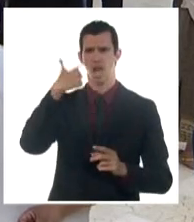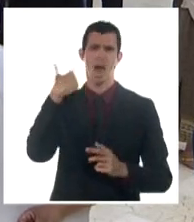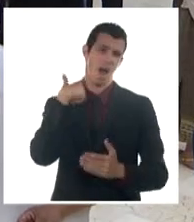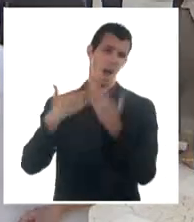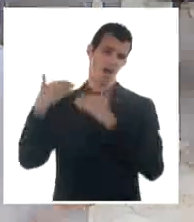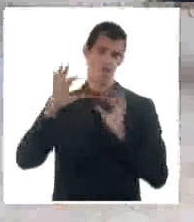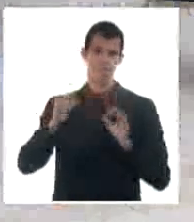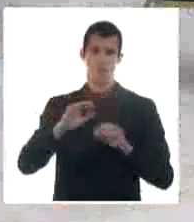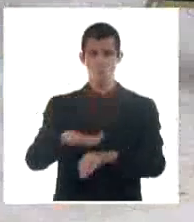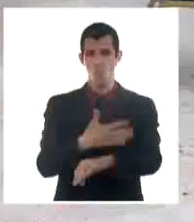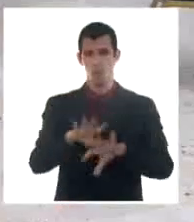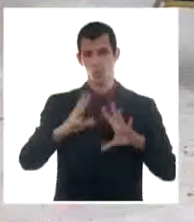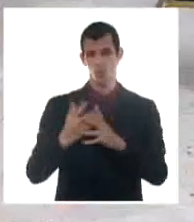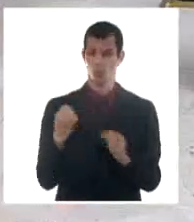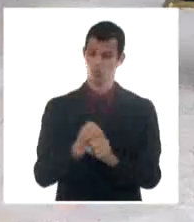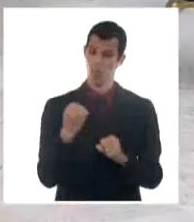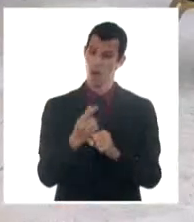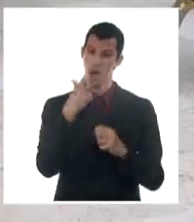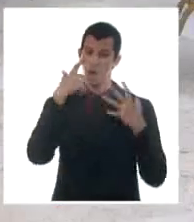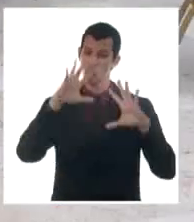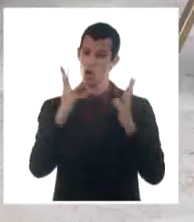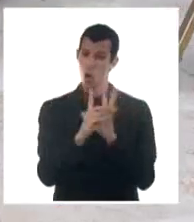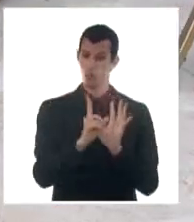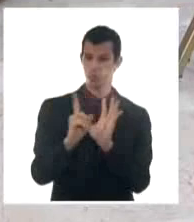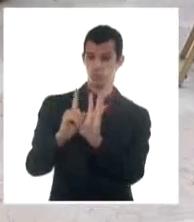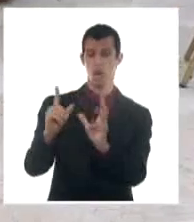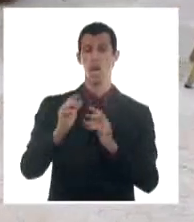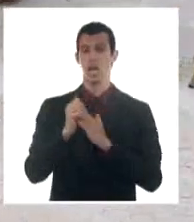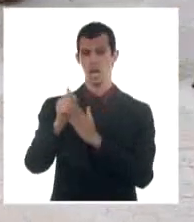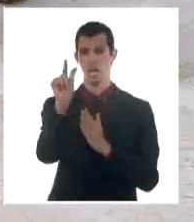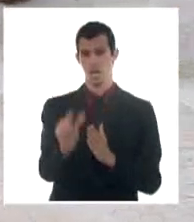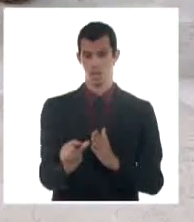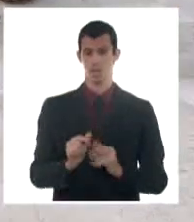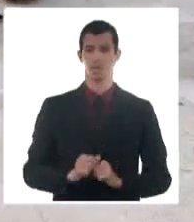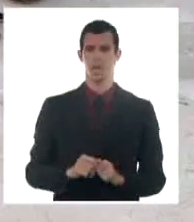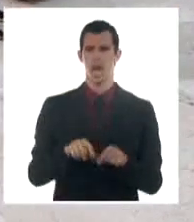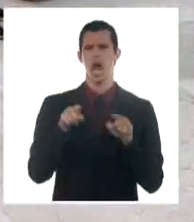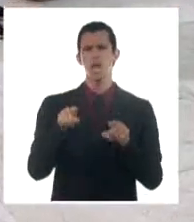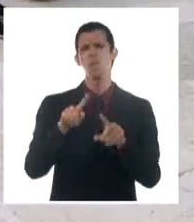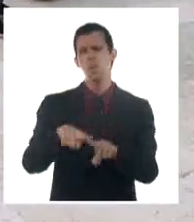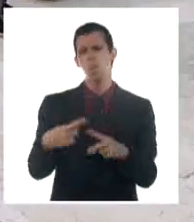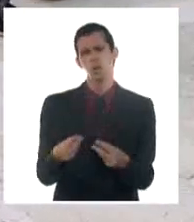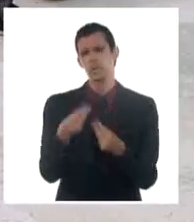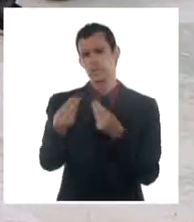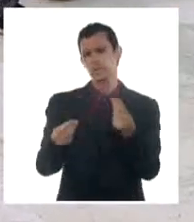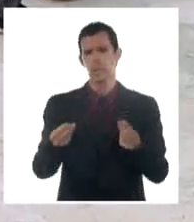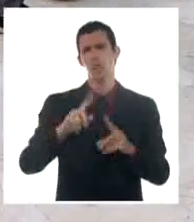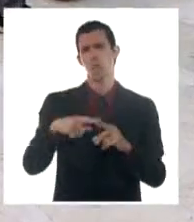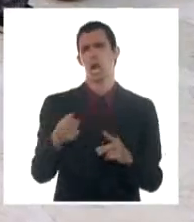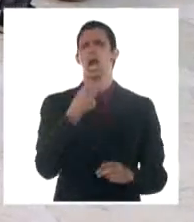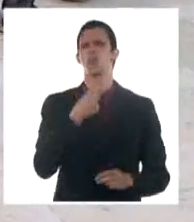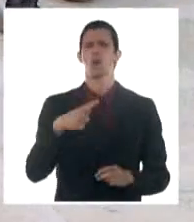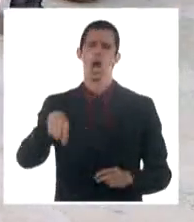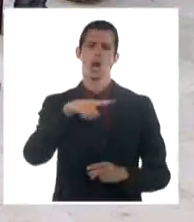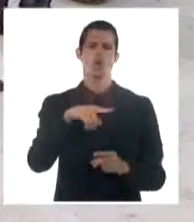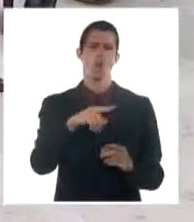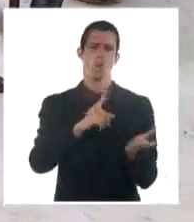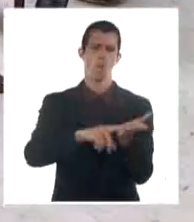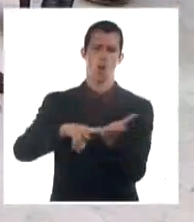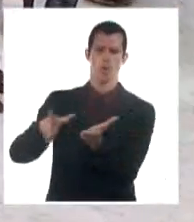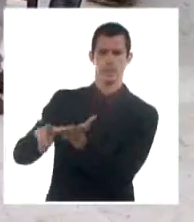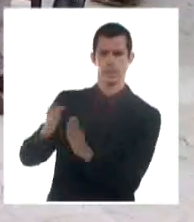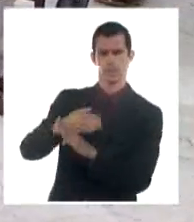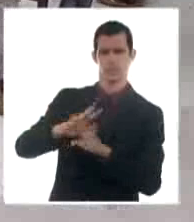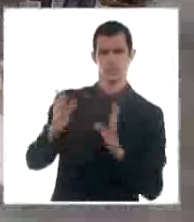dirigentes sindicales, con una amplia y reconocida trayectoria, perteneciente a diferentes sindicatos y provincias del